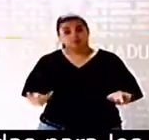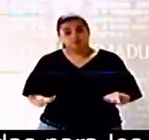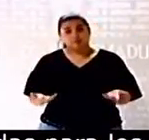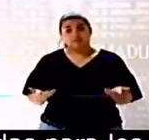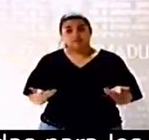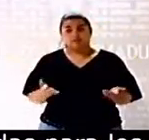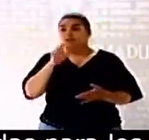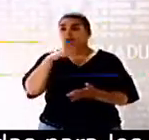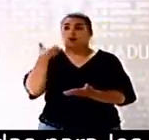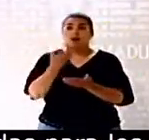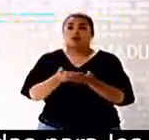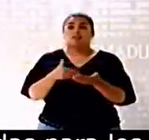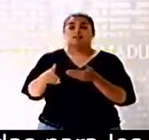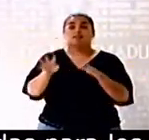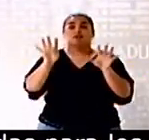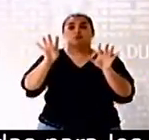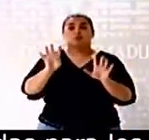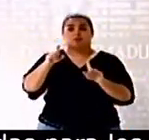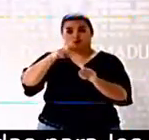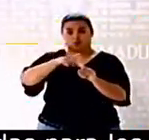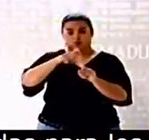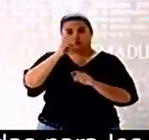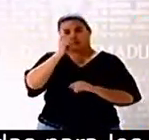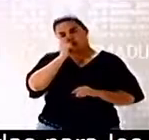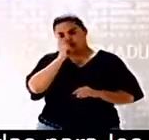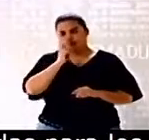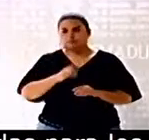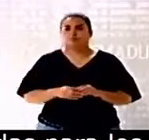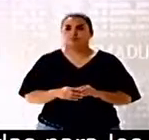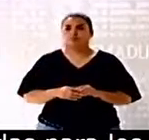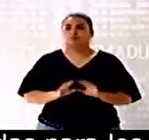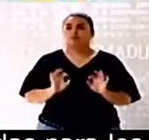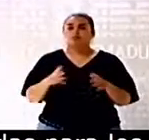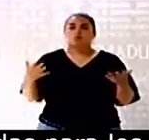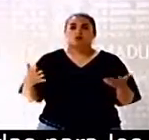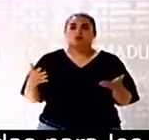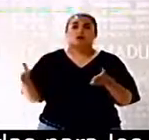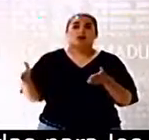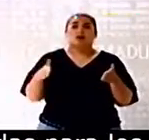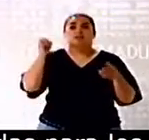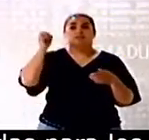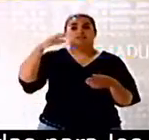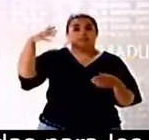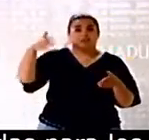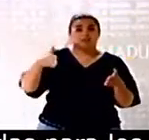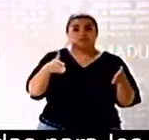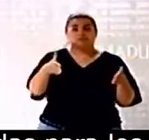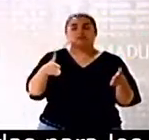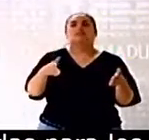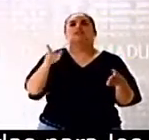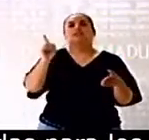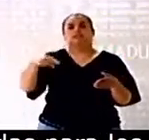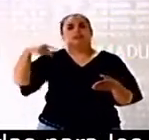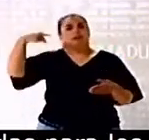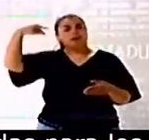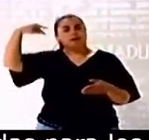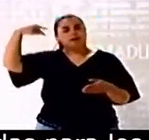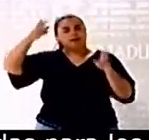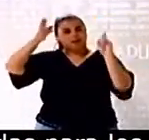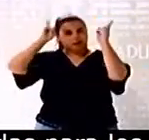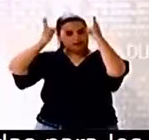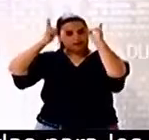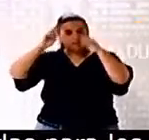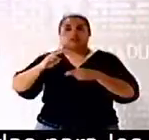el próximo 9 de junio. En concreto, se trata de las localidades de Arroyo de San Serván y Jerez de los Caballeros, cuyos